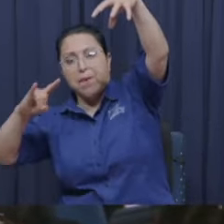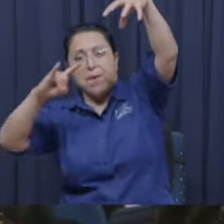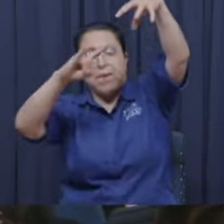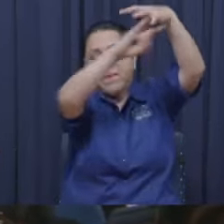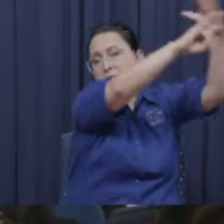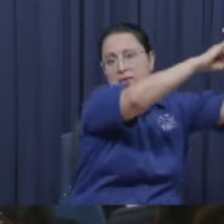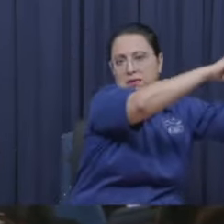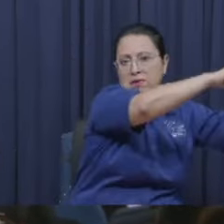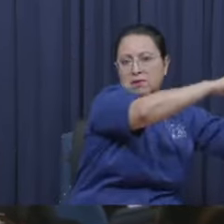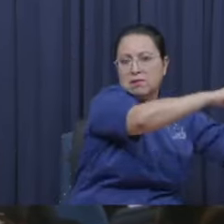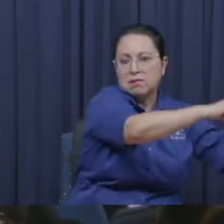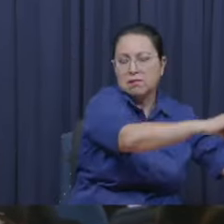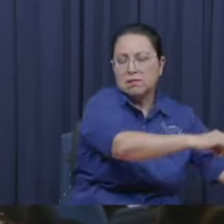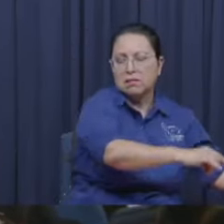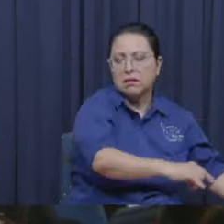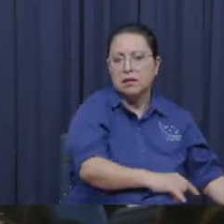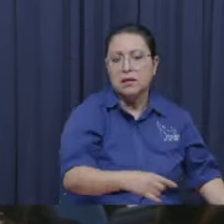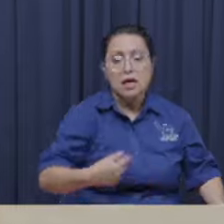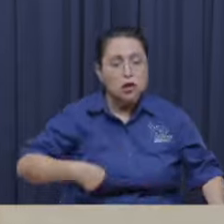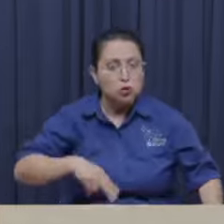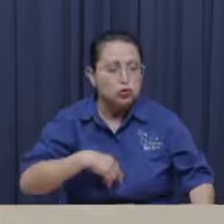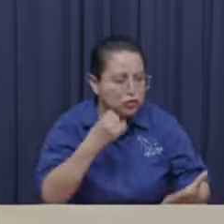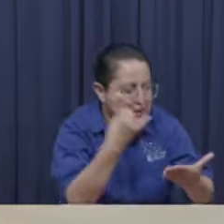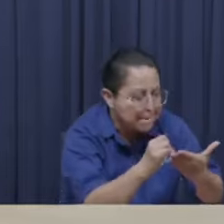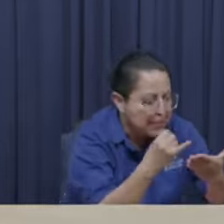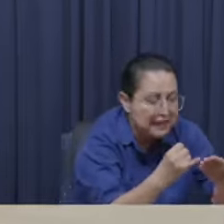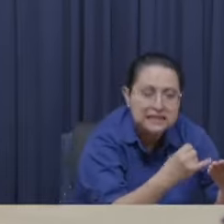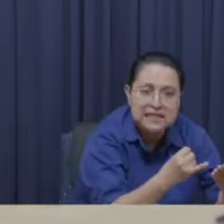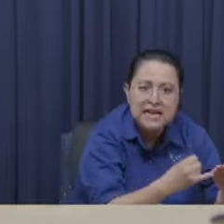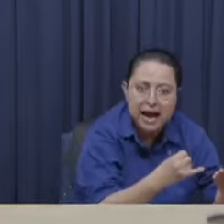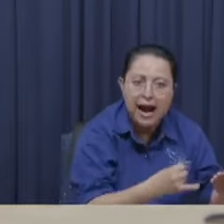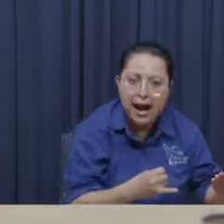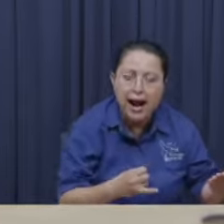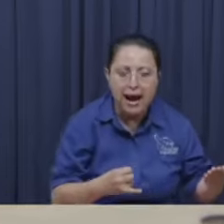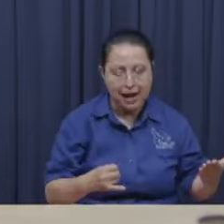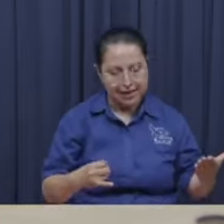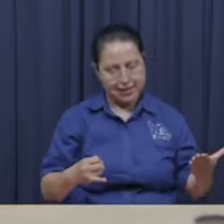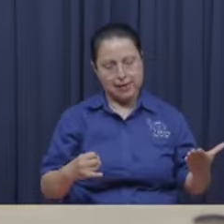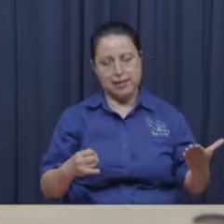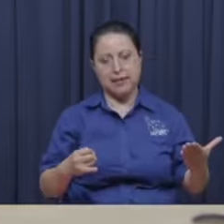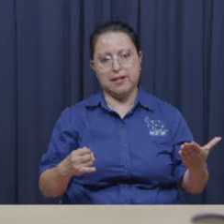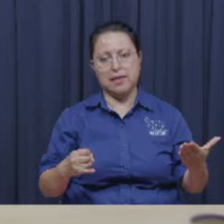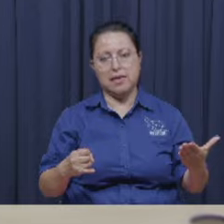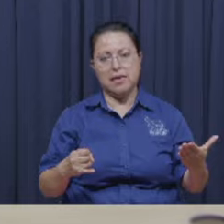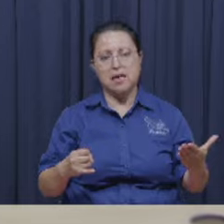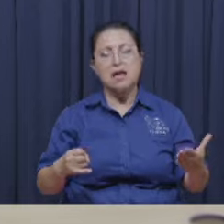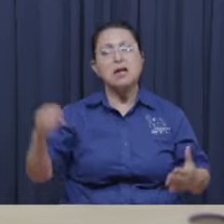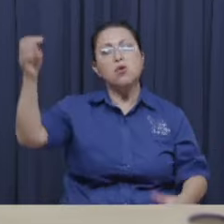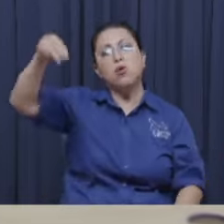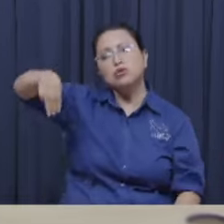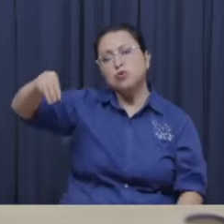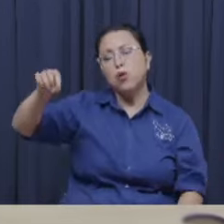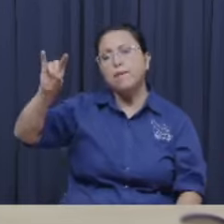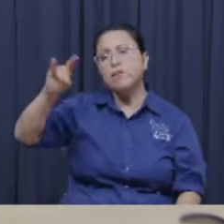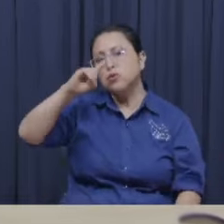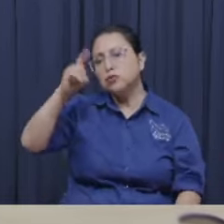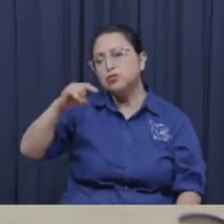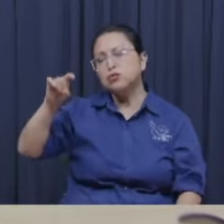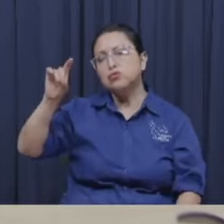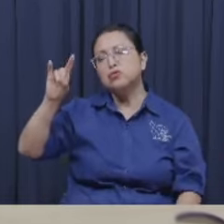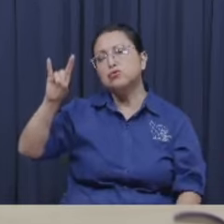Y lo que pasa es que hay que investigar por qué, va usted, porque los musulmanes están divididos en muchas sectas, de las cuales dos son las